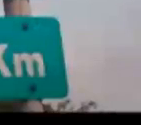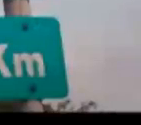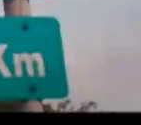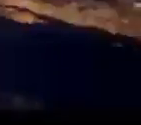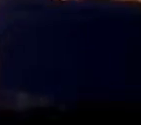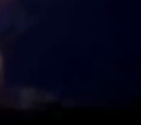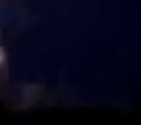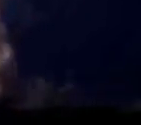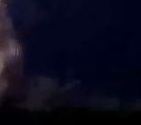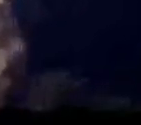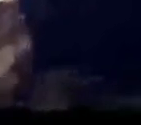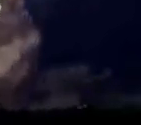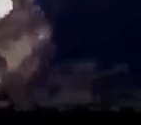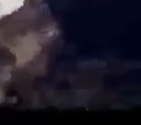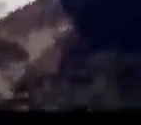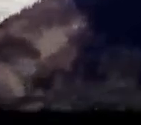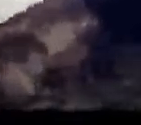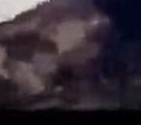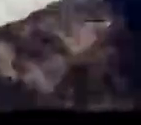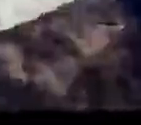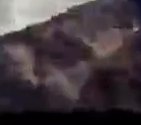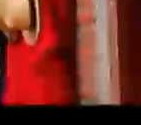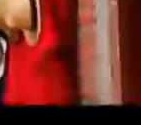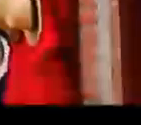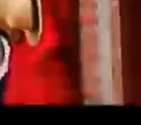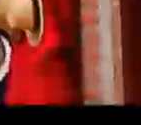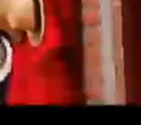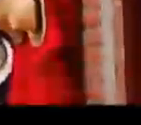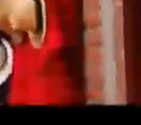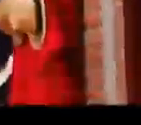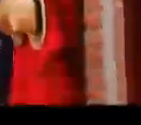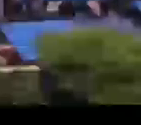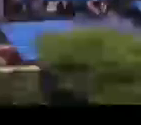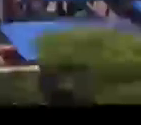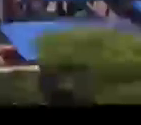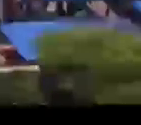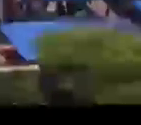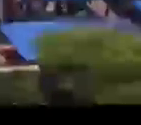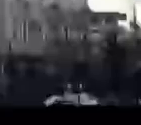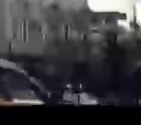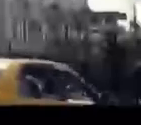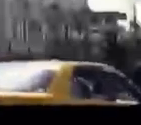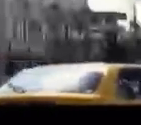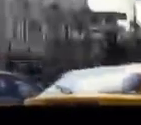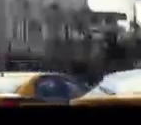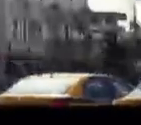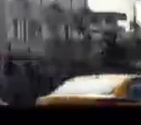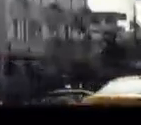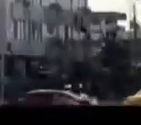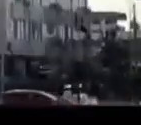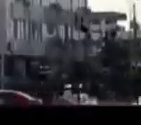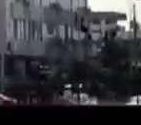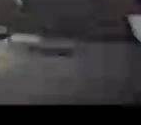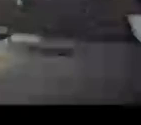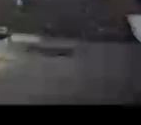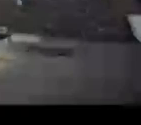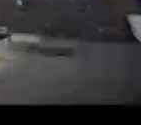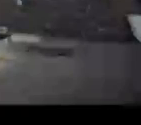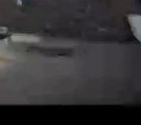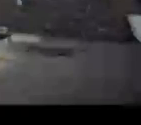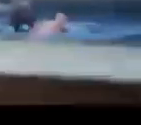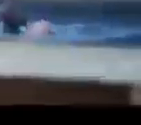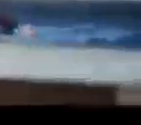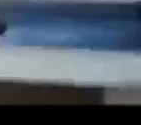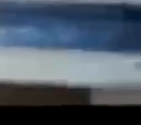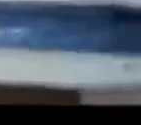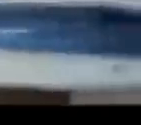café, acantilados para la práctica del parapente y centros urbanos de procesamiento de productos como el atún. Entre las